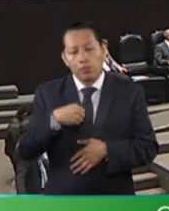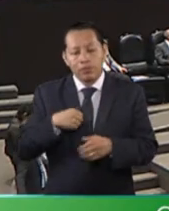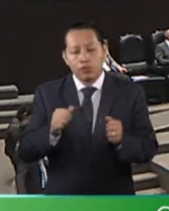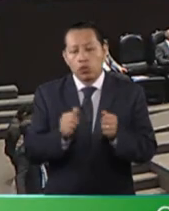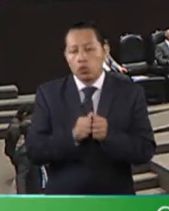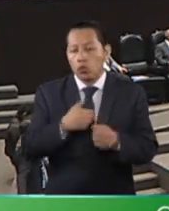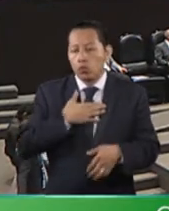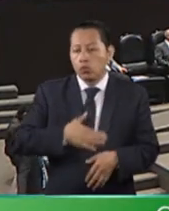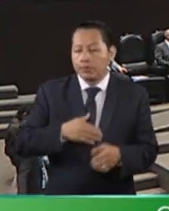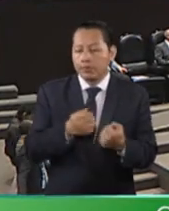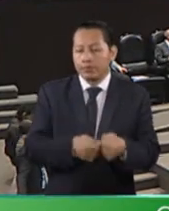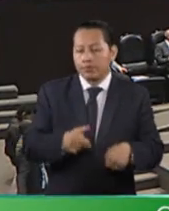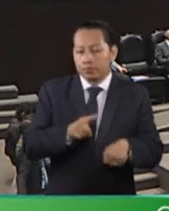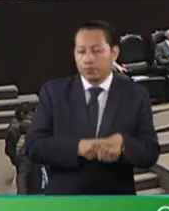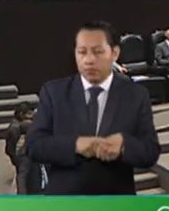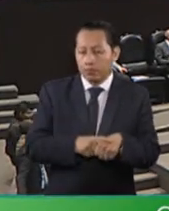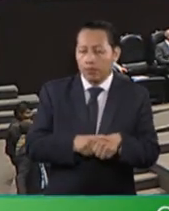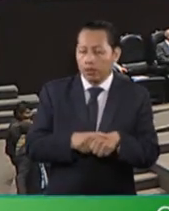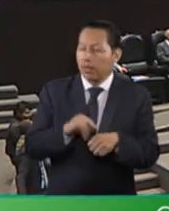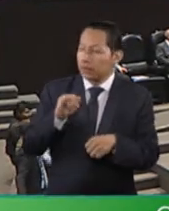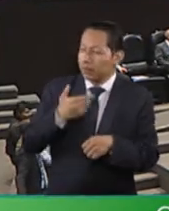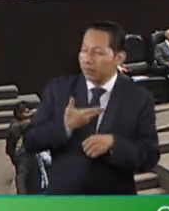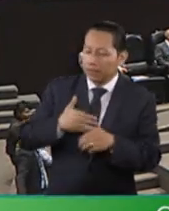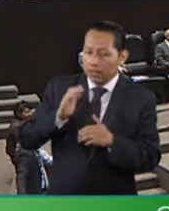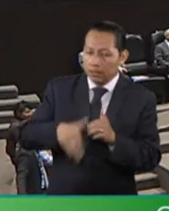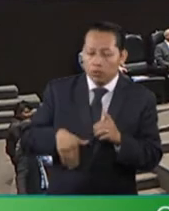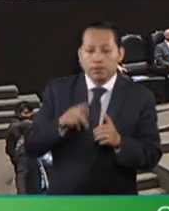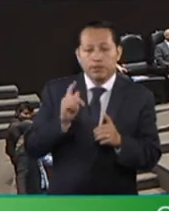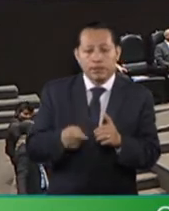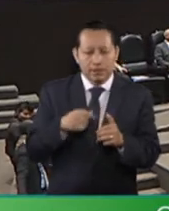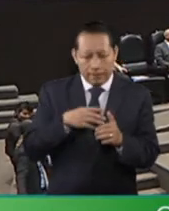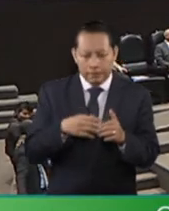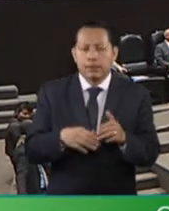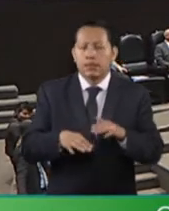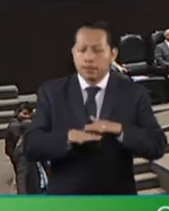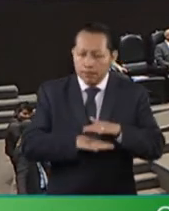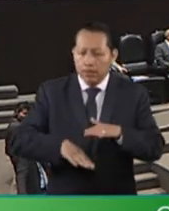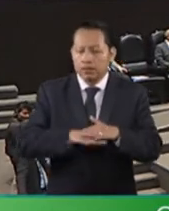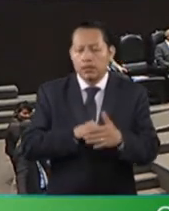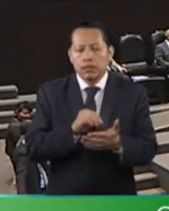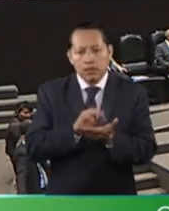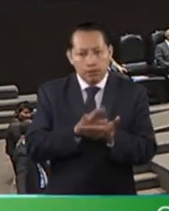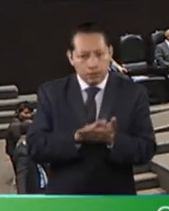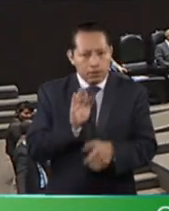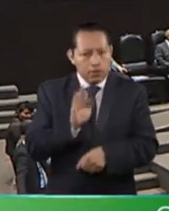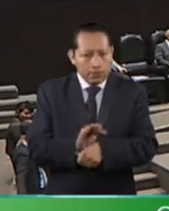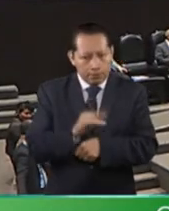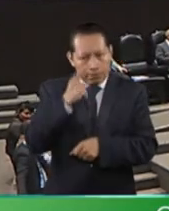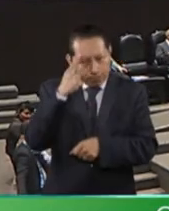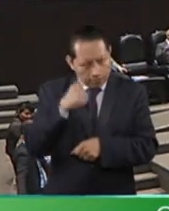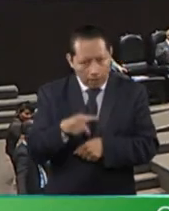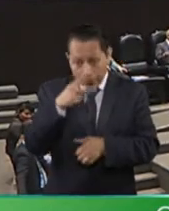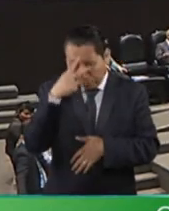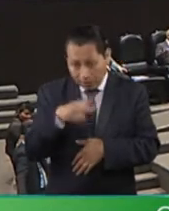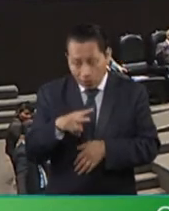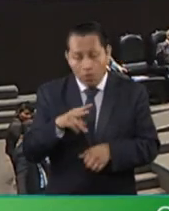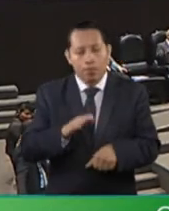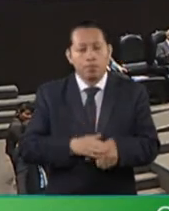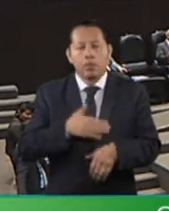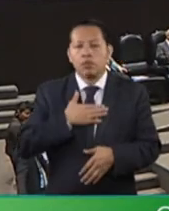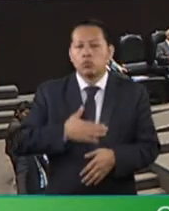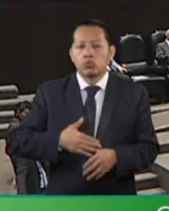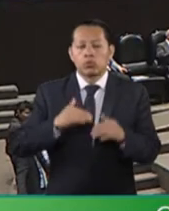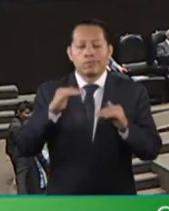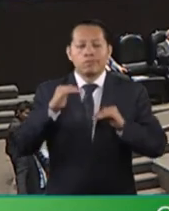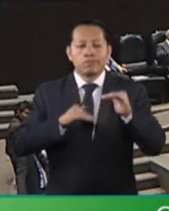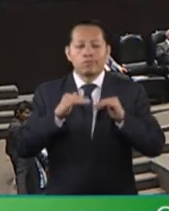la justicia social. Termino, presidenta. Fraguemos los cimientos para la edificación de un México más justo y